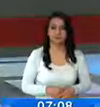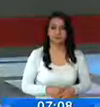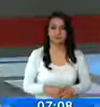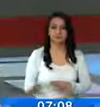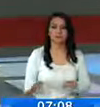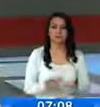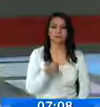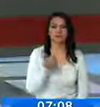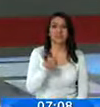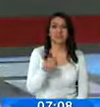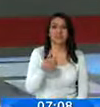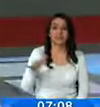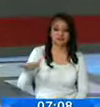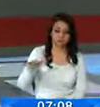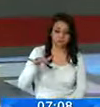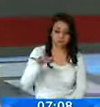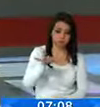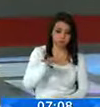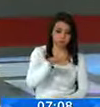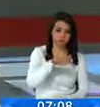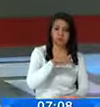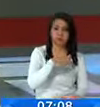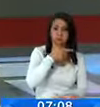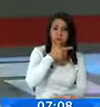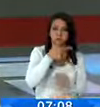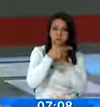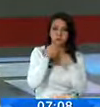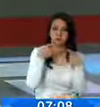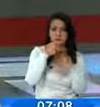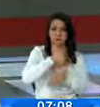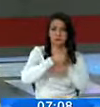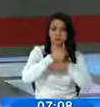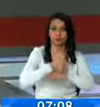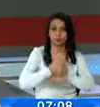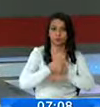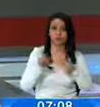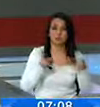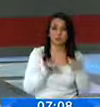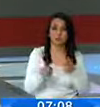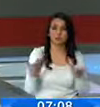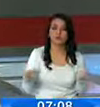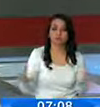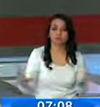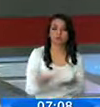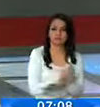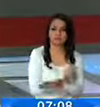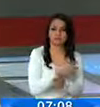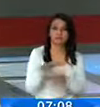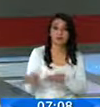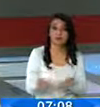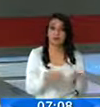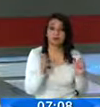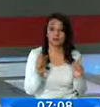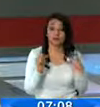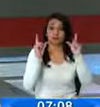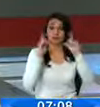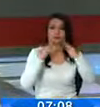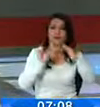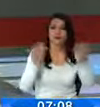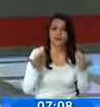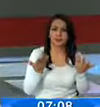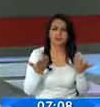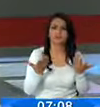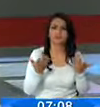10 canecas de licor artesanal fueron decomisadas por las autoridades de control en un operativo sorpresa en una vivienda ubicada allá